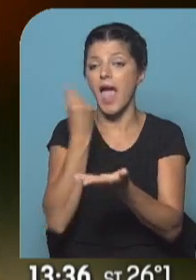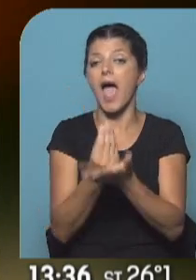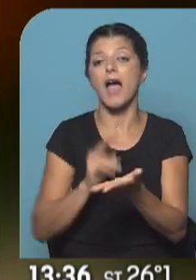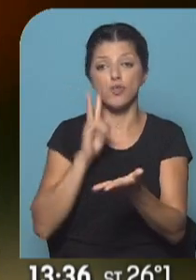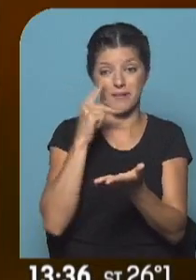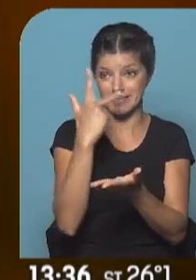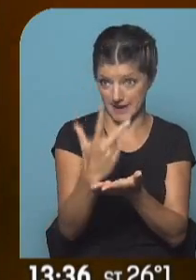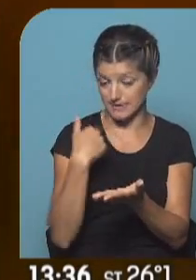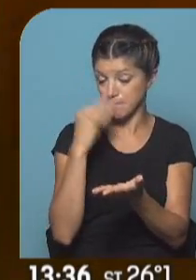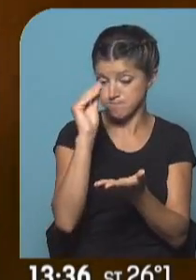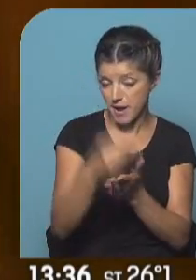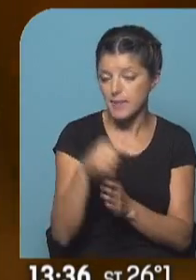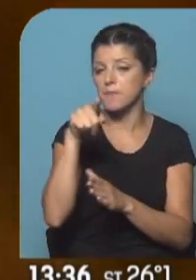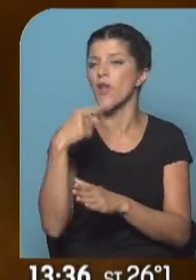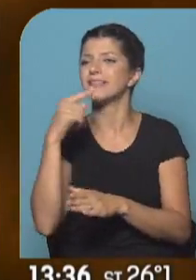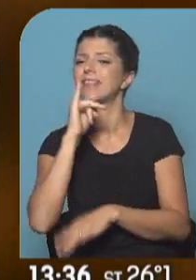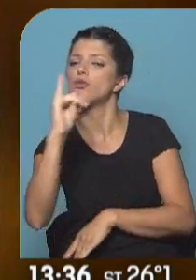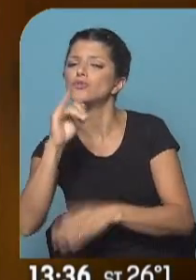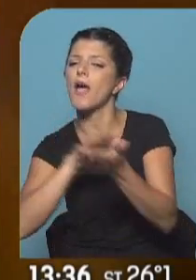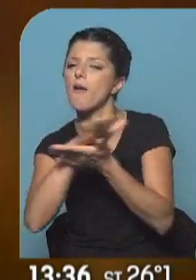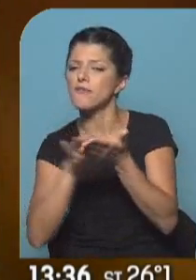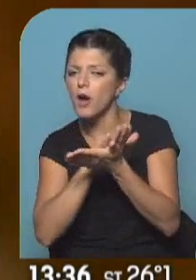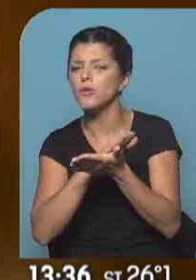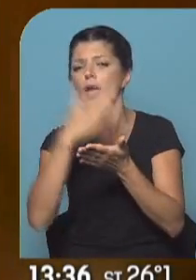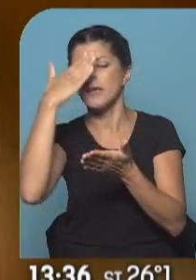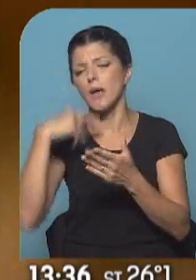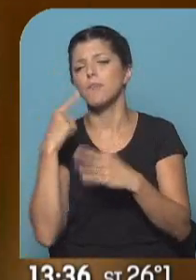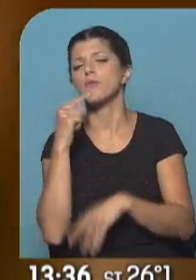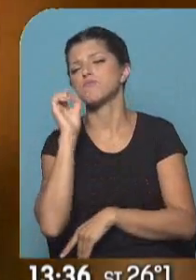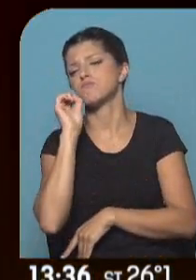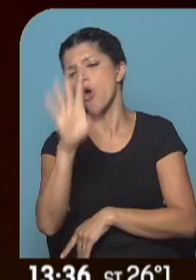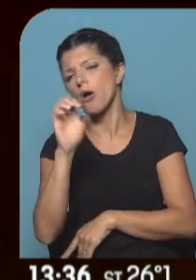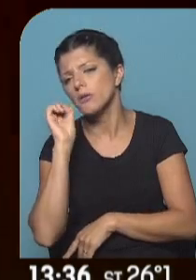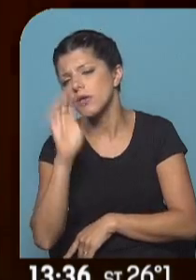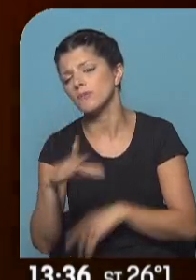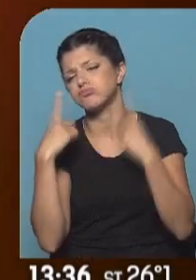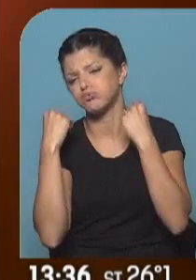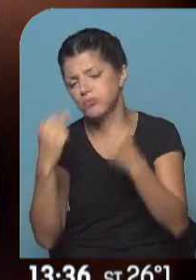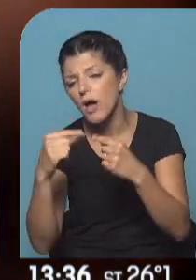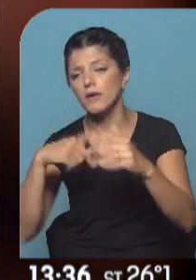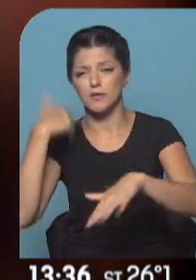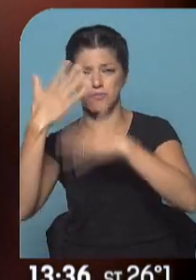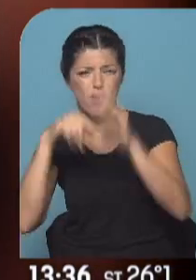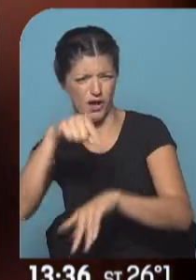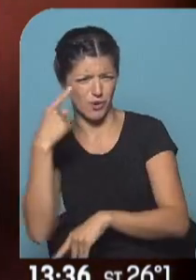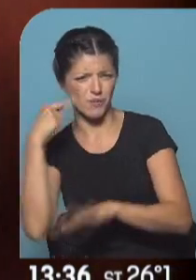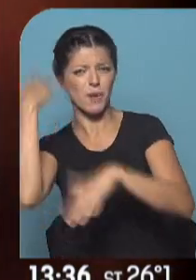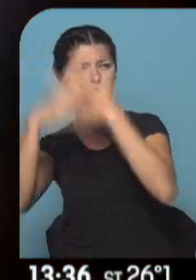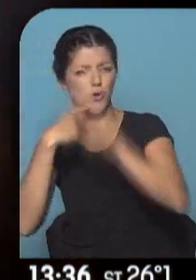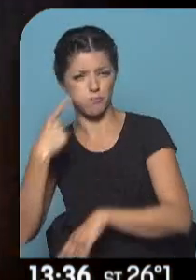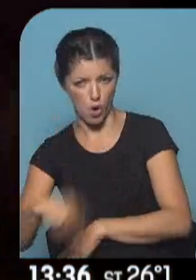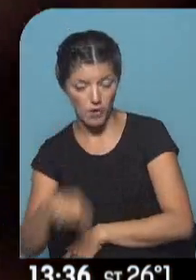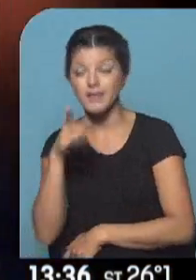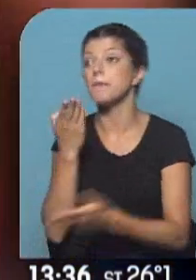pero su denuncia de fraude lidera unas protestas que siguieron el formato de las denominadas revoluciones de colores, pidiendo la anulación de los